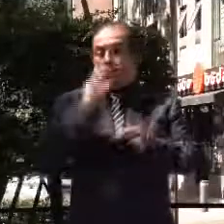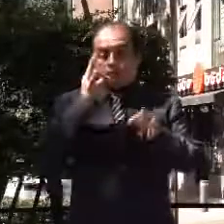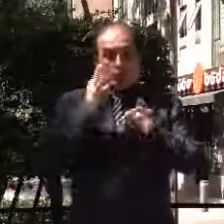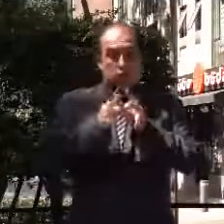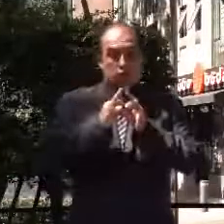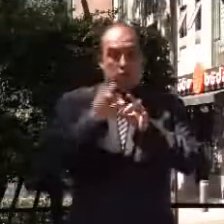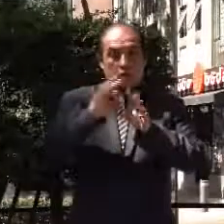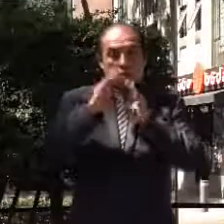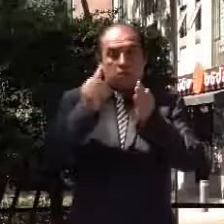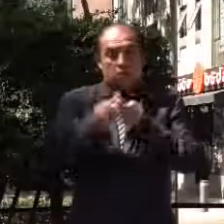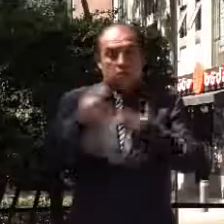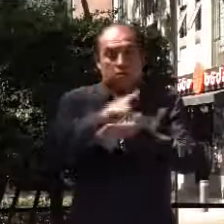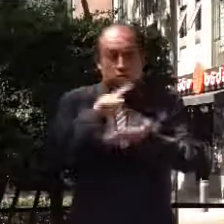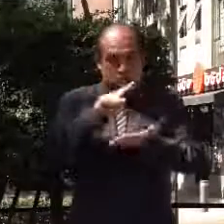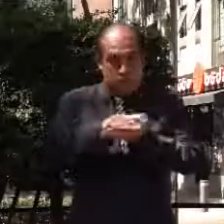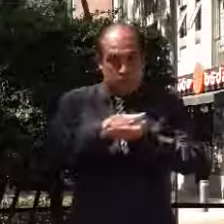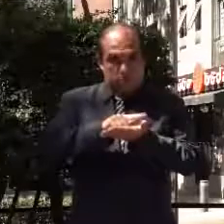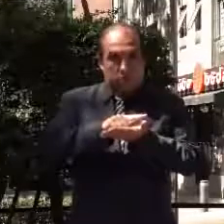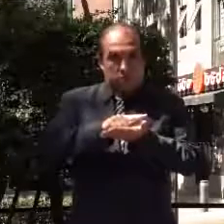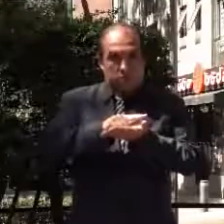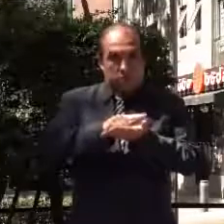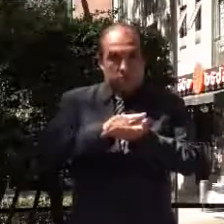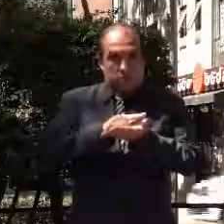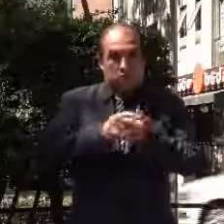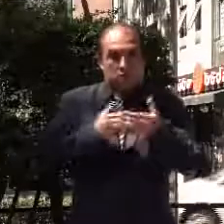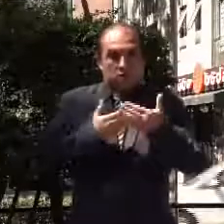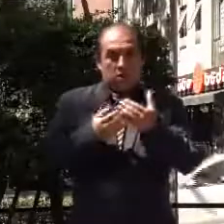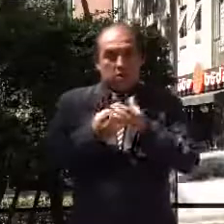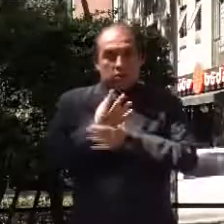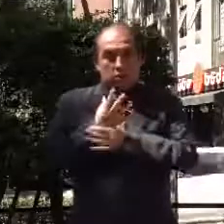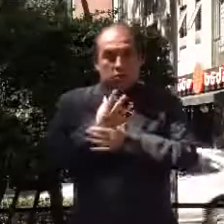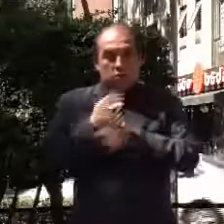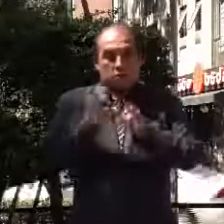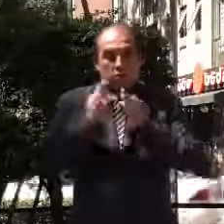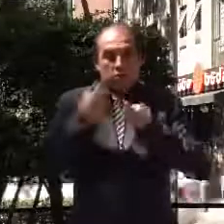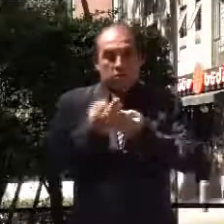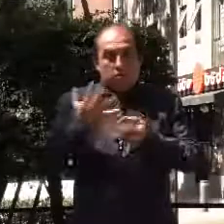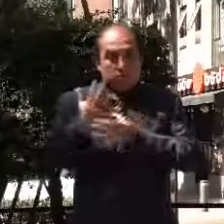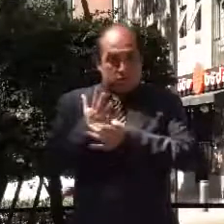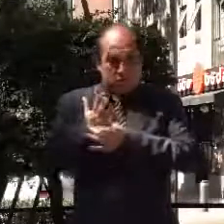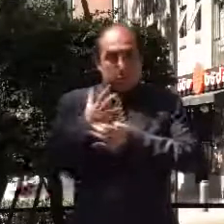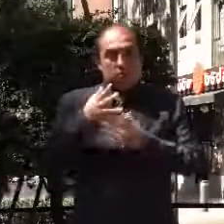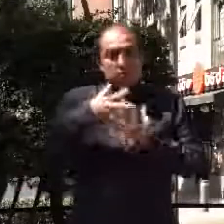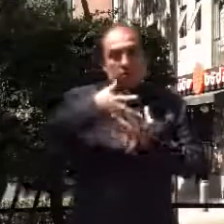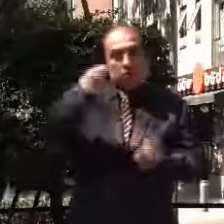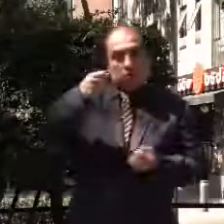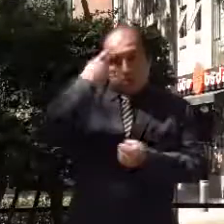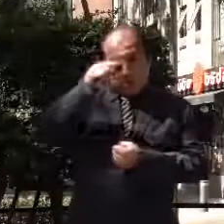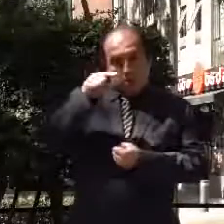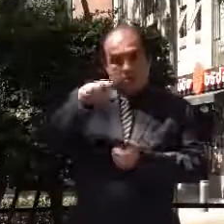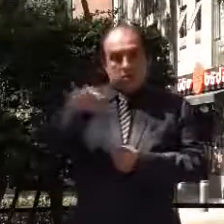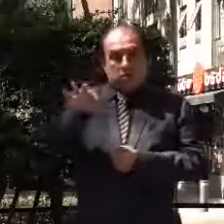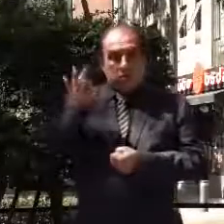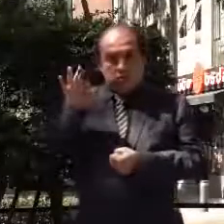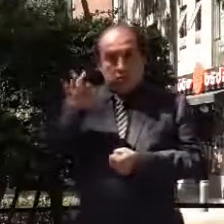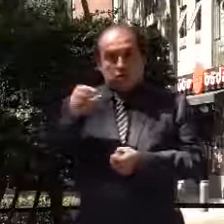las nuevas especificaciones que establece la Constitución para la elección de